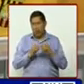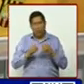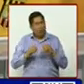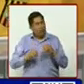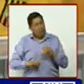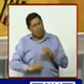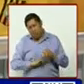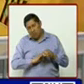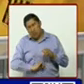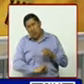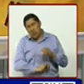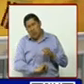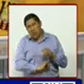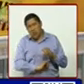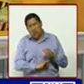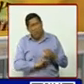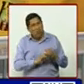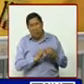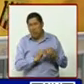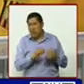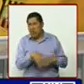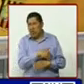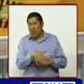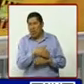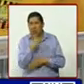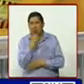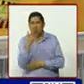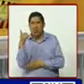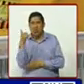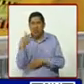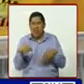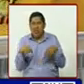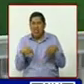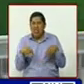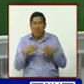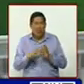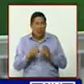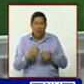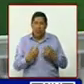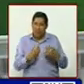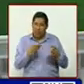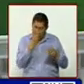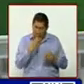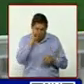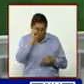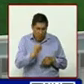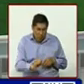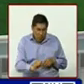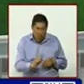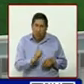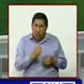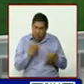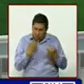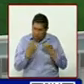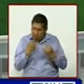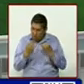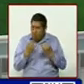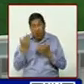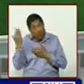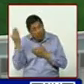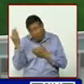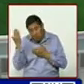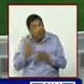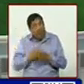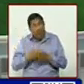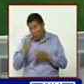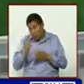muy abajo, desde las divisiones menores, trabajando en la calle Yungas, en las canchitas de la calle Yungas. Luego se fue a Chumani, tuvo varios referentes, sin lugar a dudas, y ahí está,